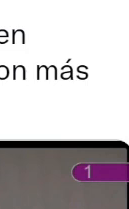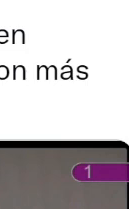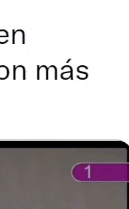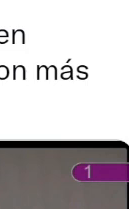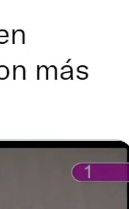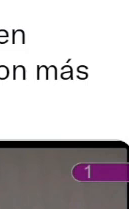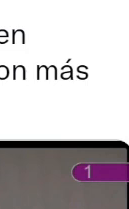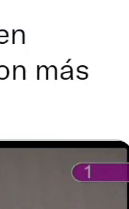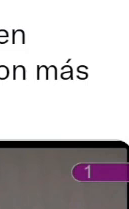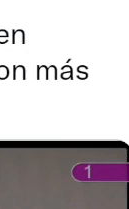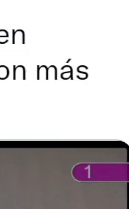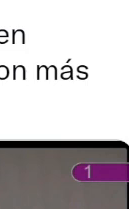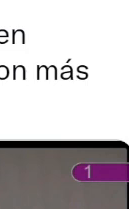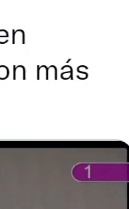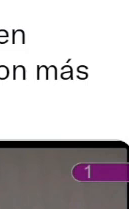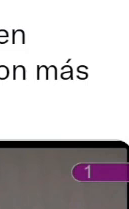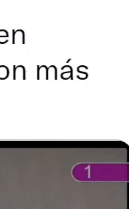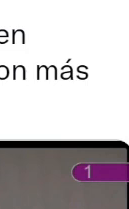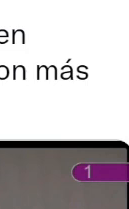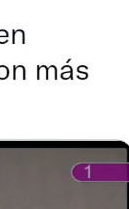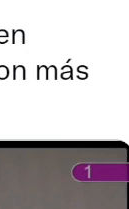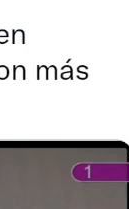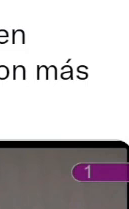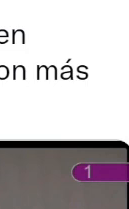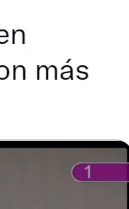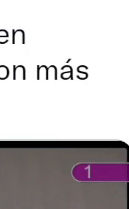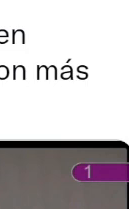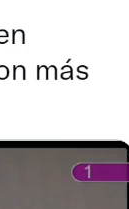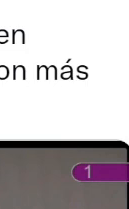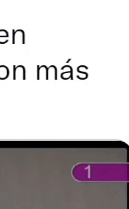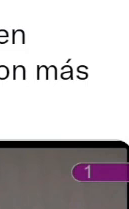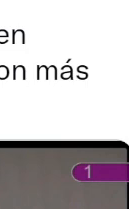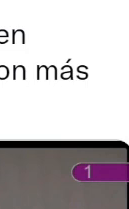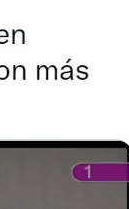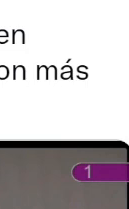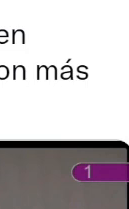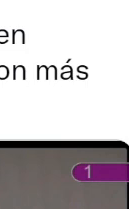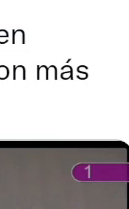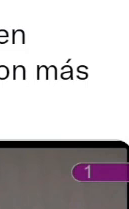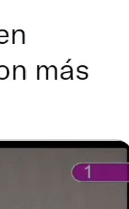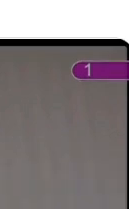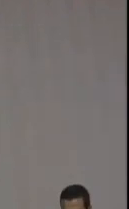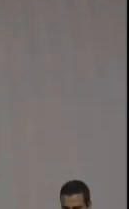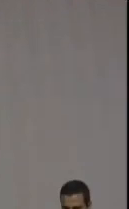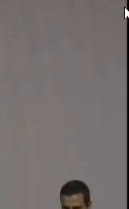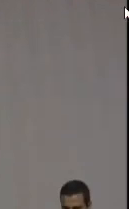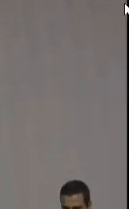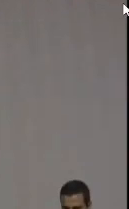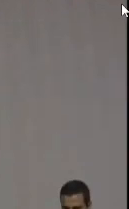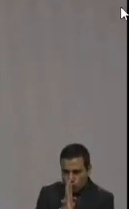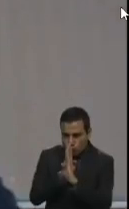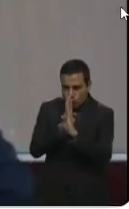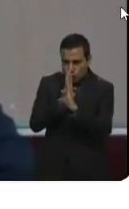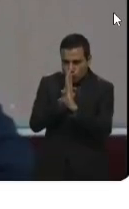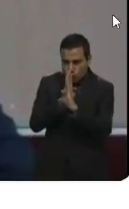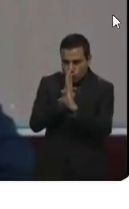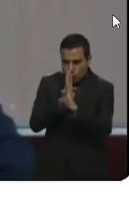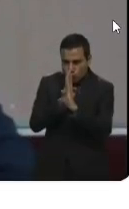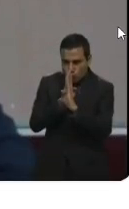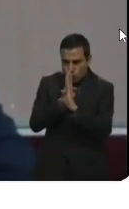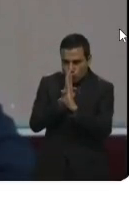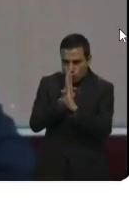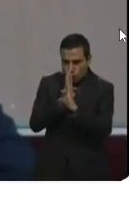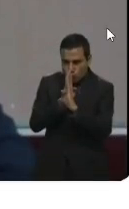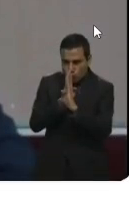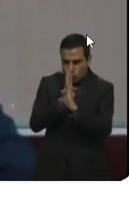defenderlo y tratando de censurar al partido de morena y esta es la parte que les voy a mostrar